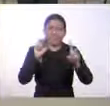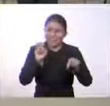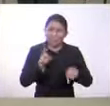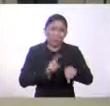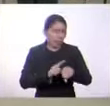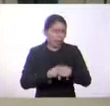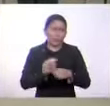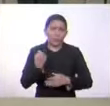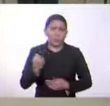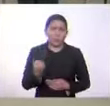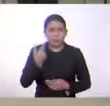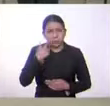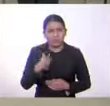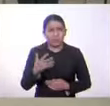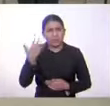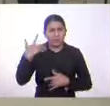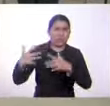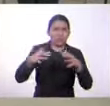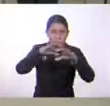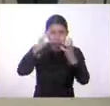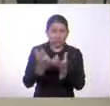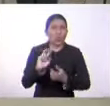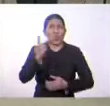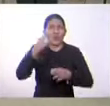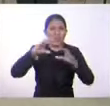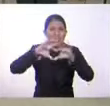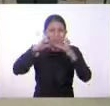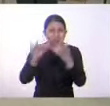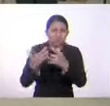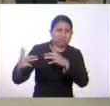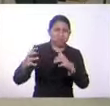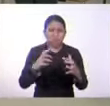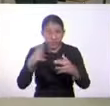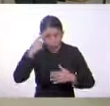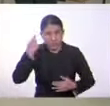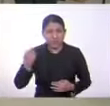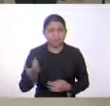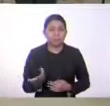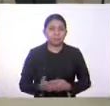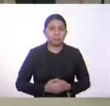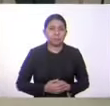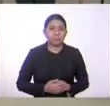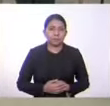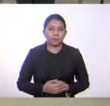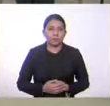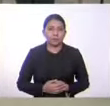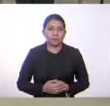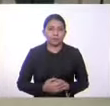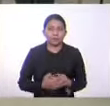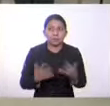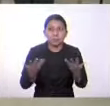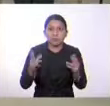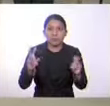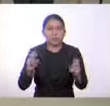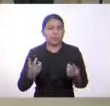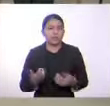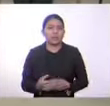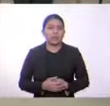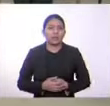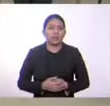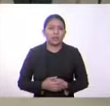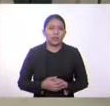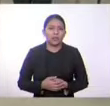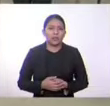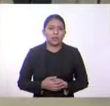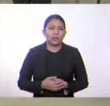Por ejemplo, los horrores de la Segunda Guerra Mundial, por ejemplo, cuando encontramos aspectos que tienen que ver con